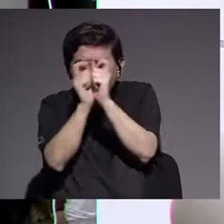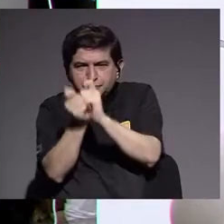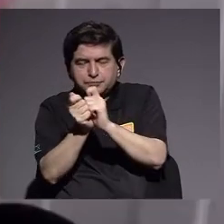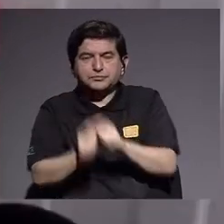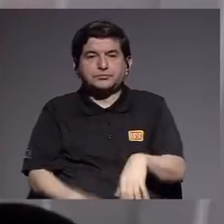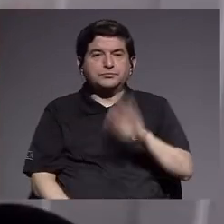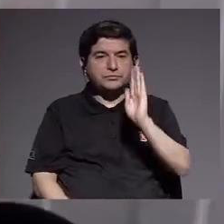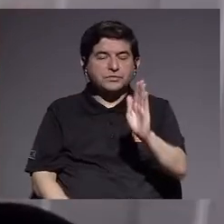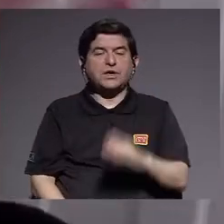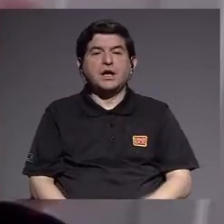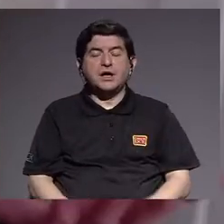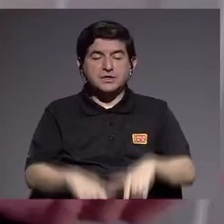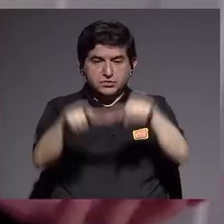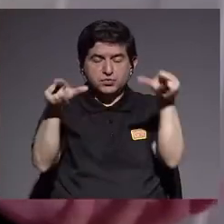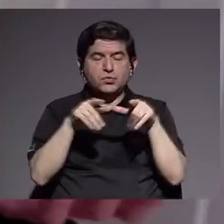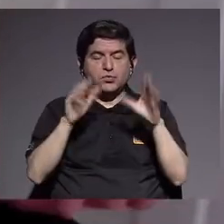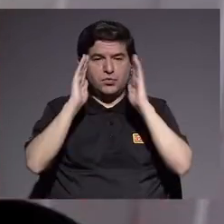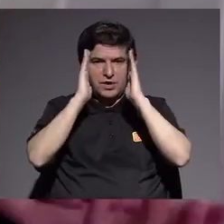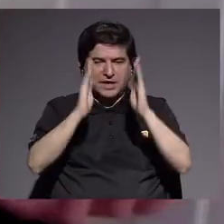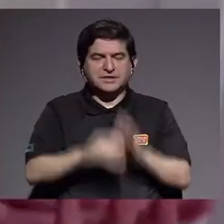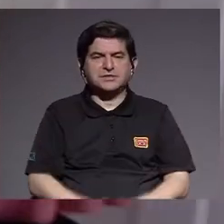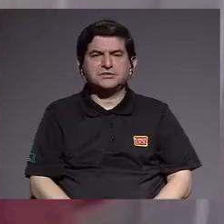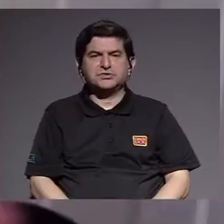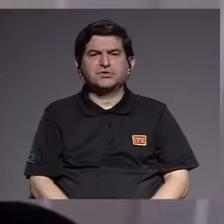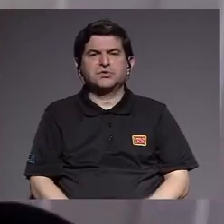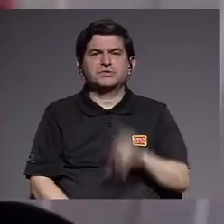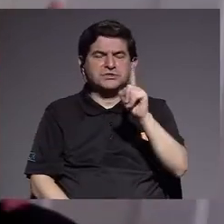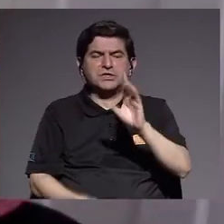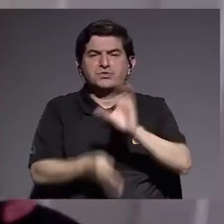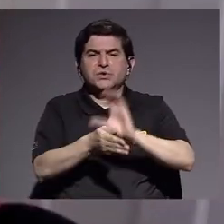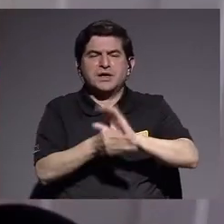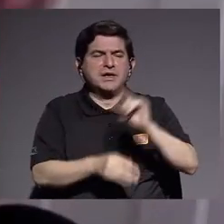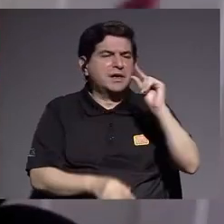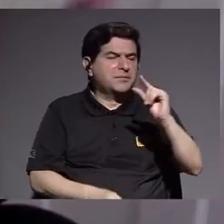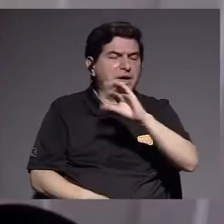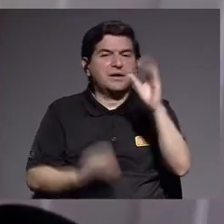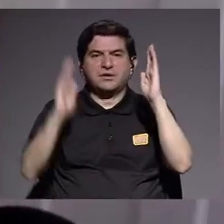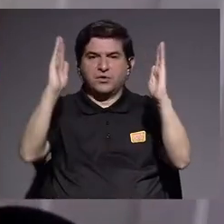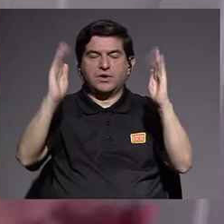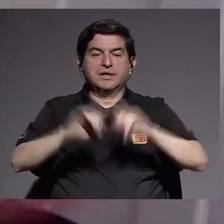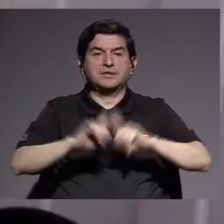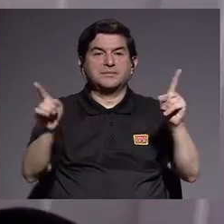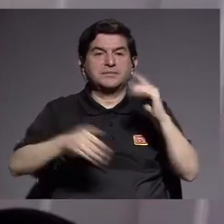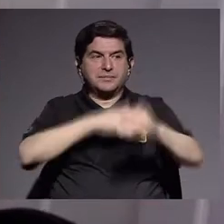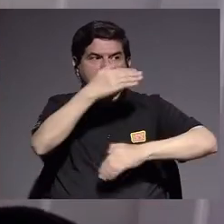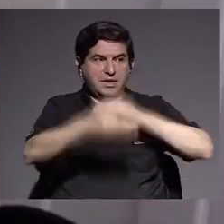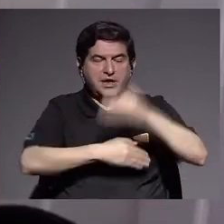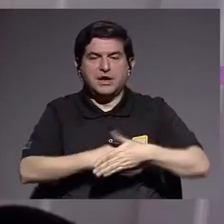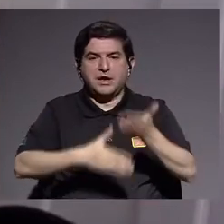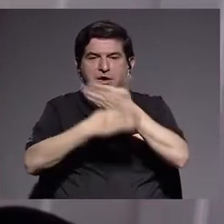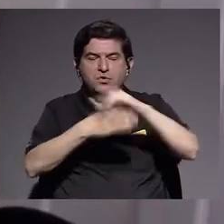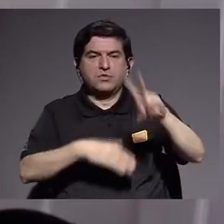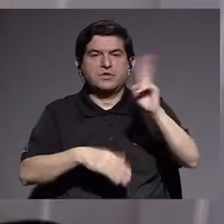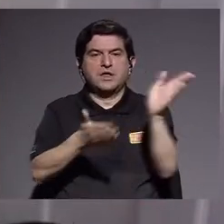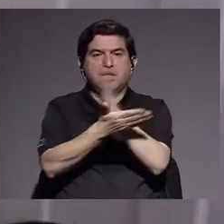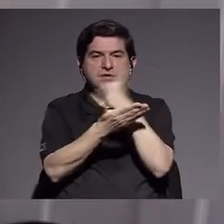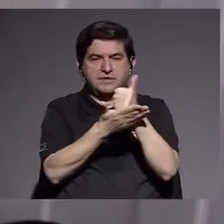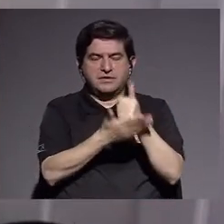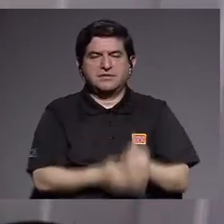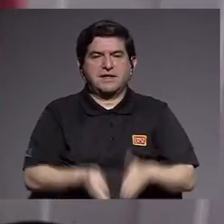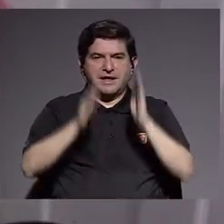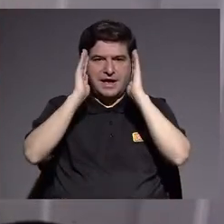adaptando esos protocolos a su consulta durante esa clínica definitiva clínica grande ido adaptando pero estos protocolos